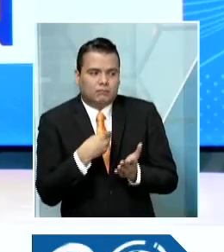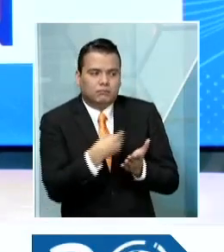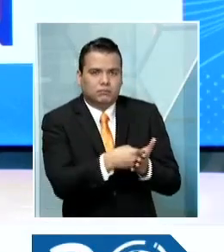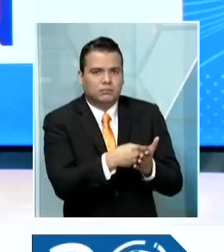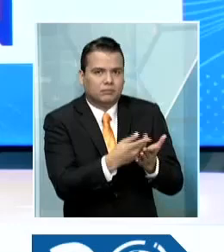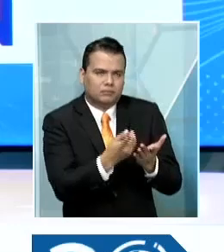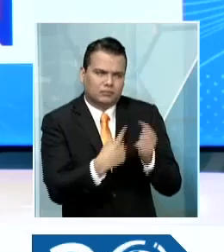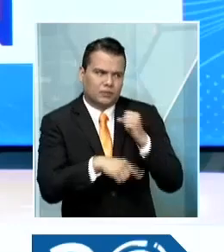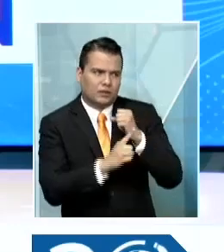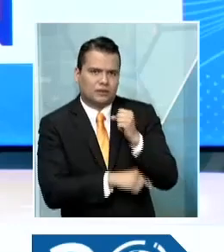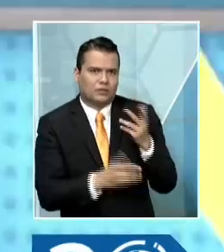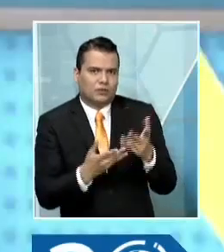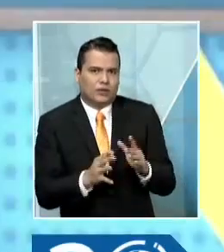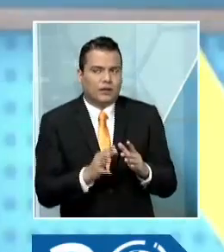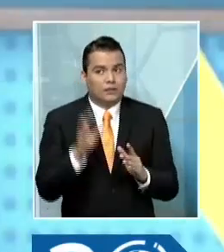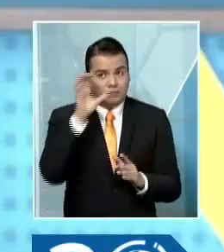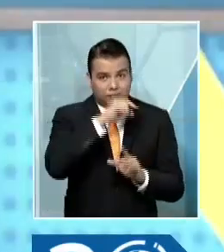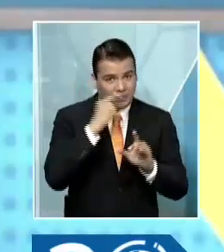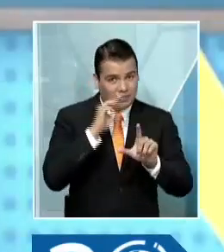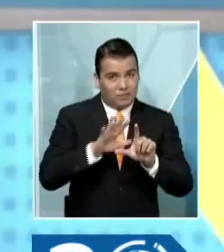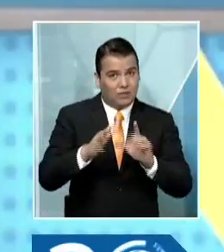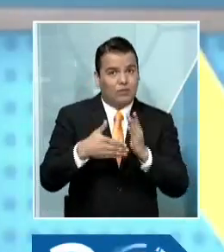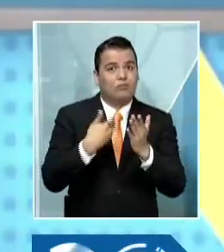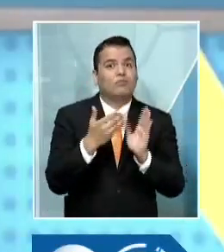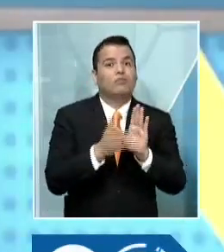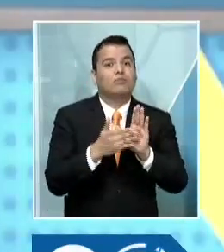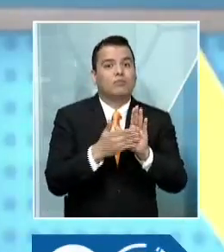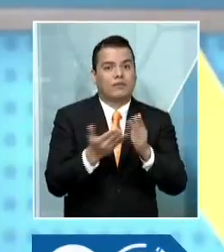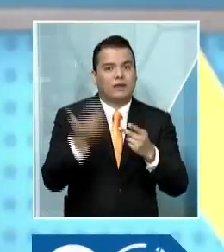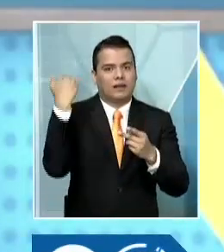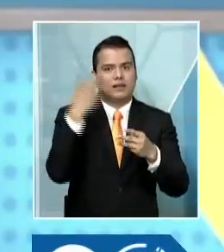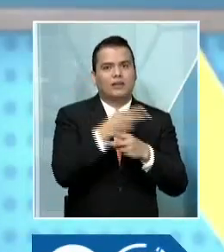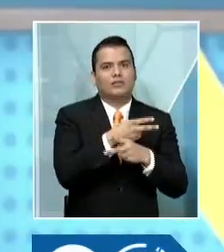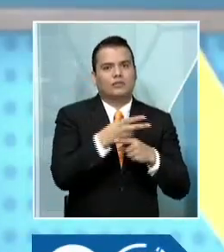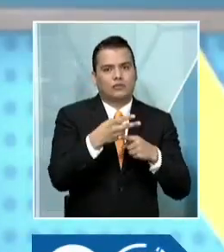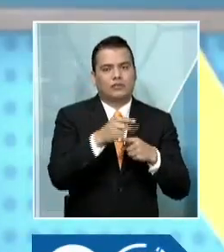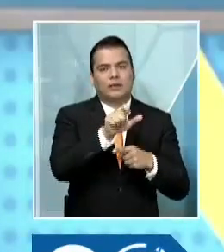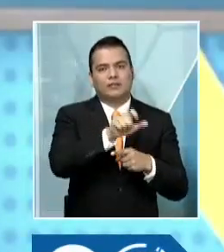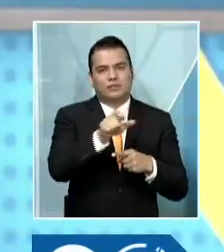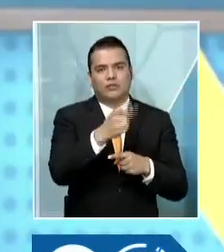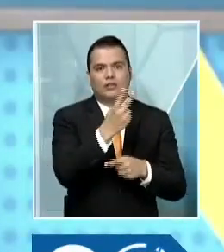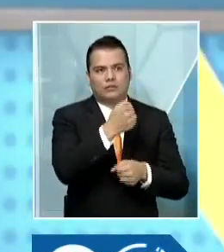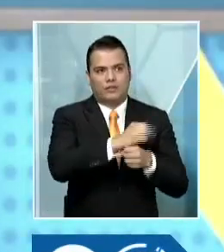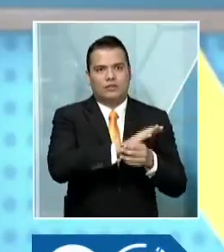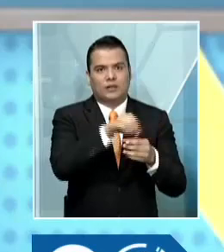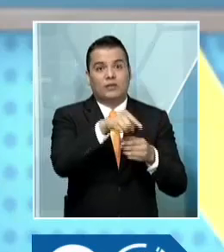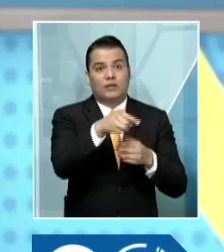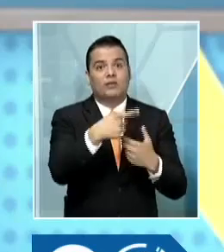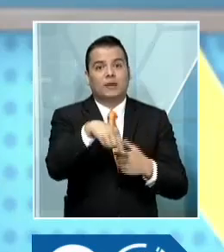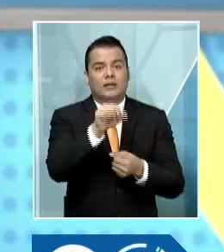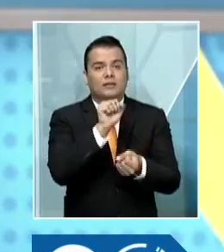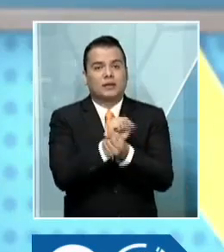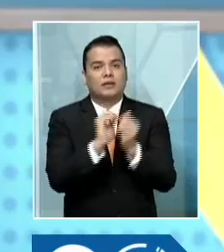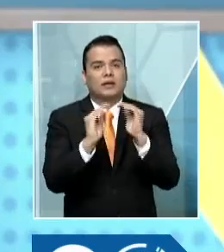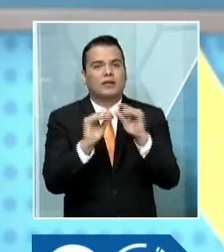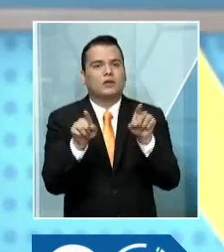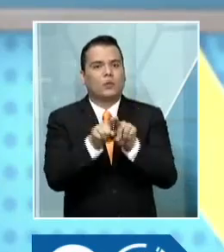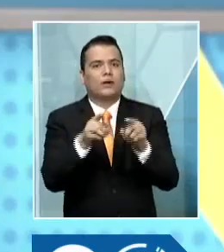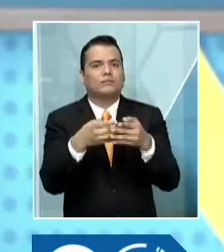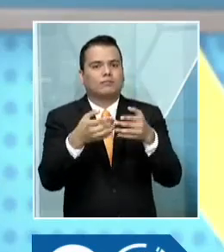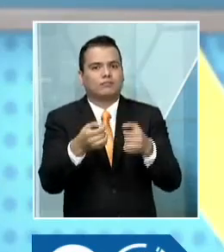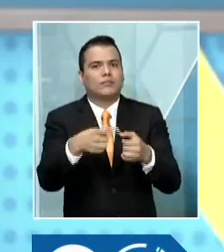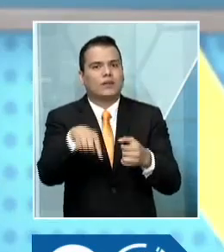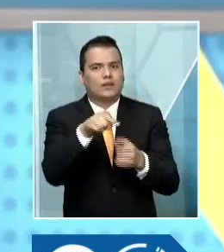estudiante para evitar una multa. Hace 15 días a dos agentes les concedieron casa por cárcel por estar favoreciendo a una empresa